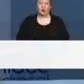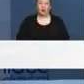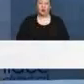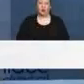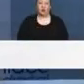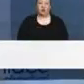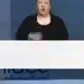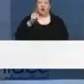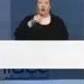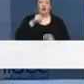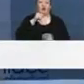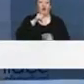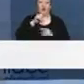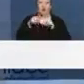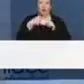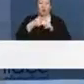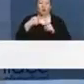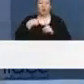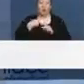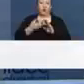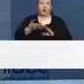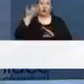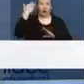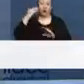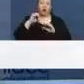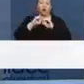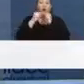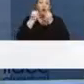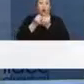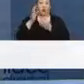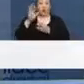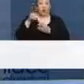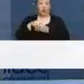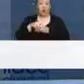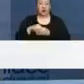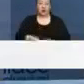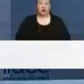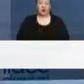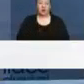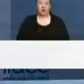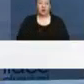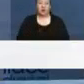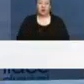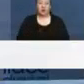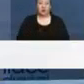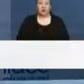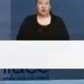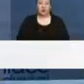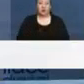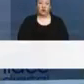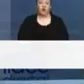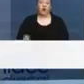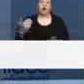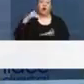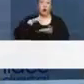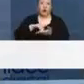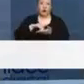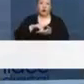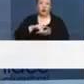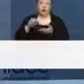organización que cuando me quitaron la seguridad me financió un año la seguridad le reactivan le pusieron